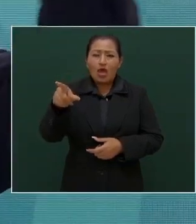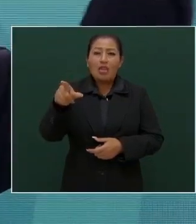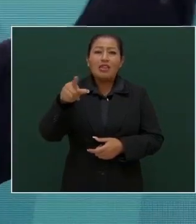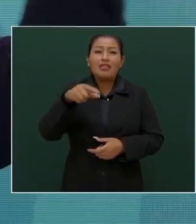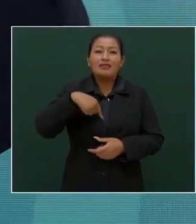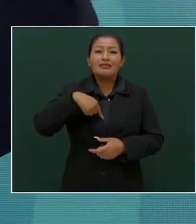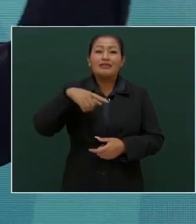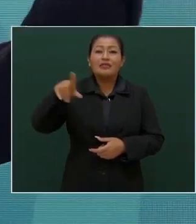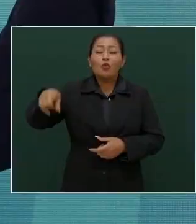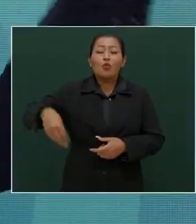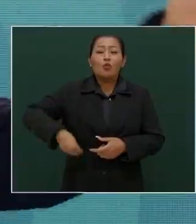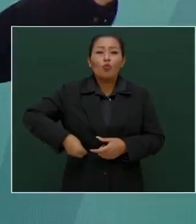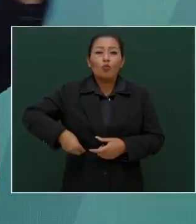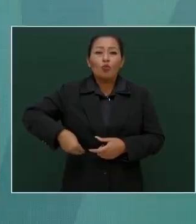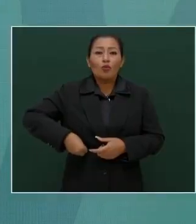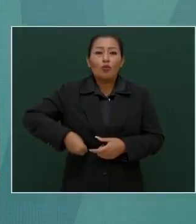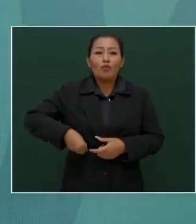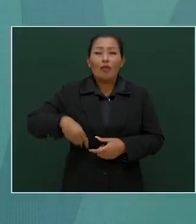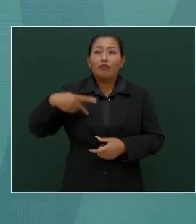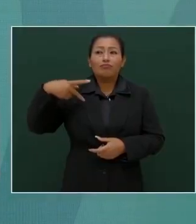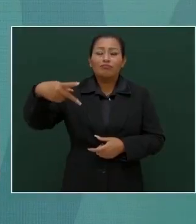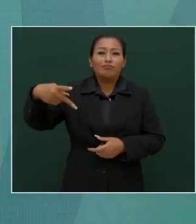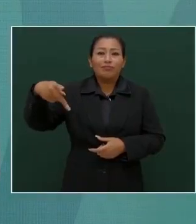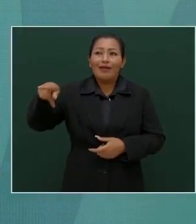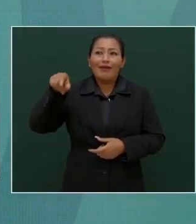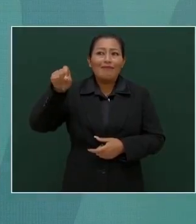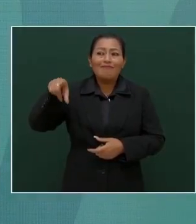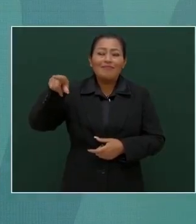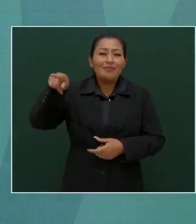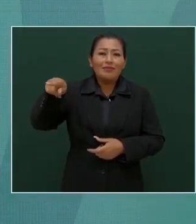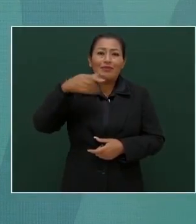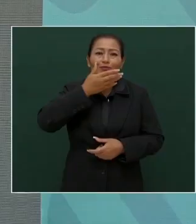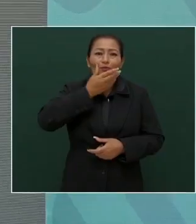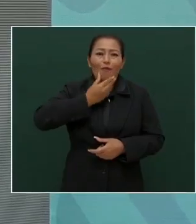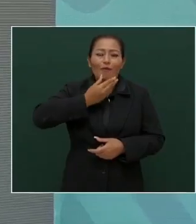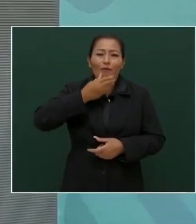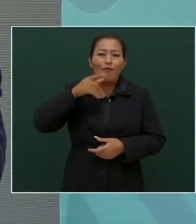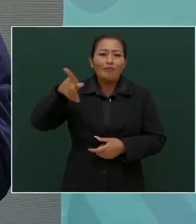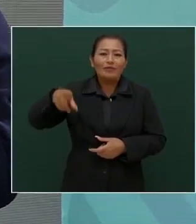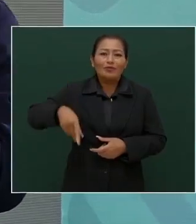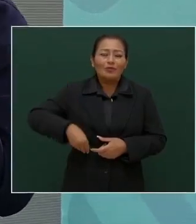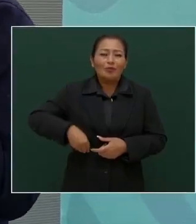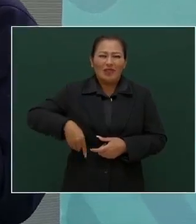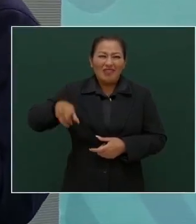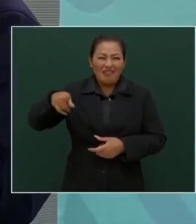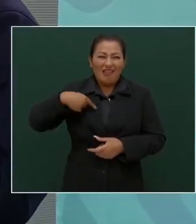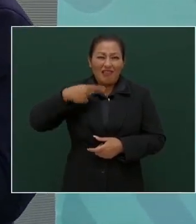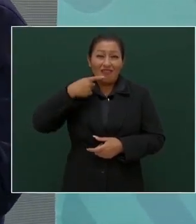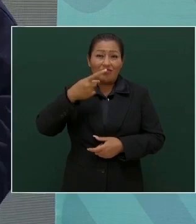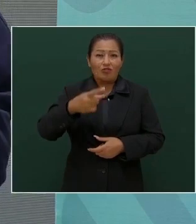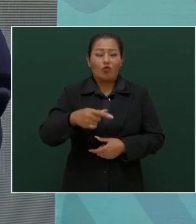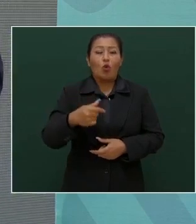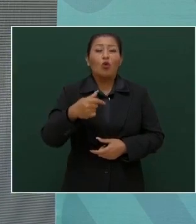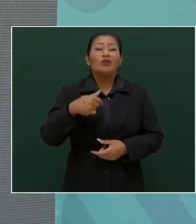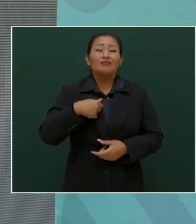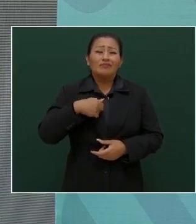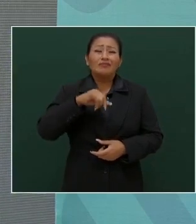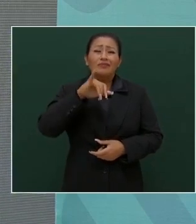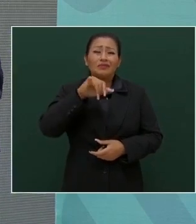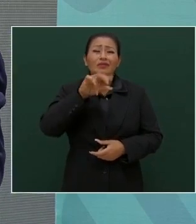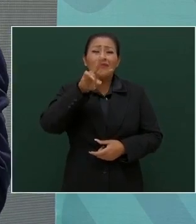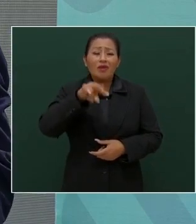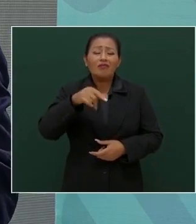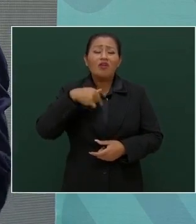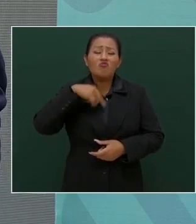Como es de dominio público, pero además él mismo declaró que él era el